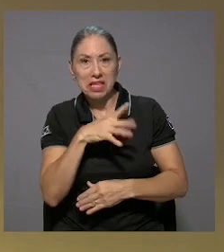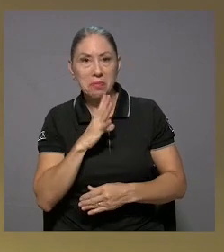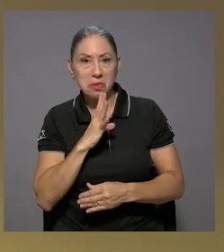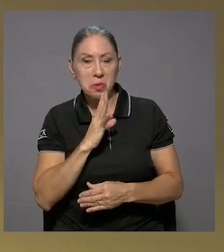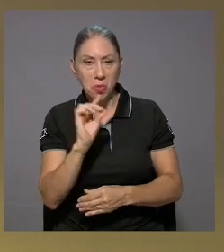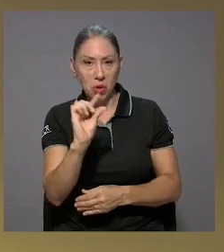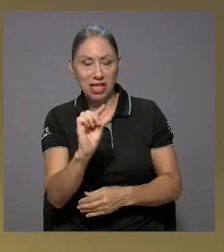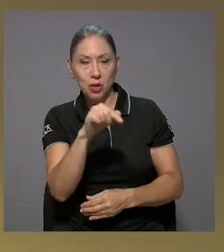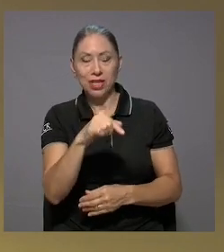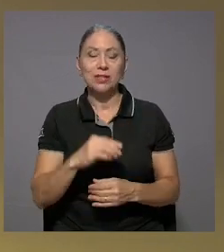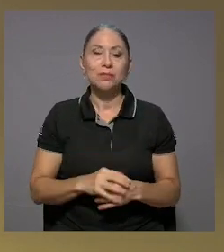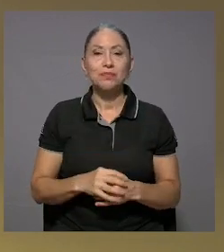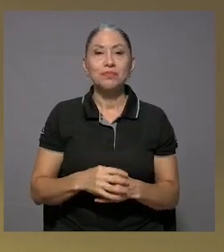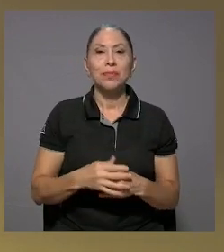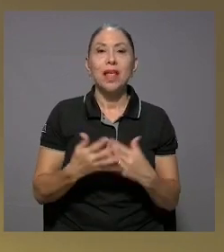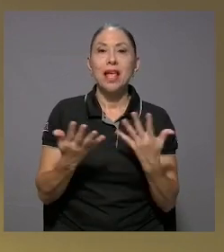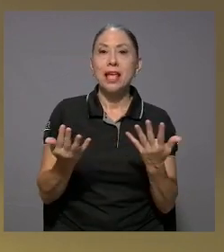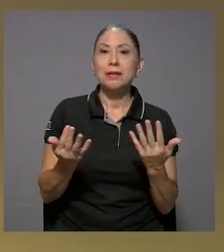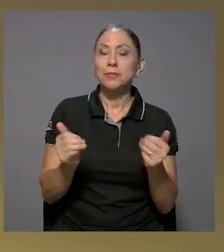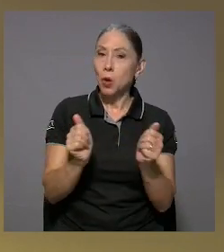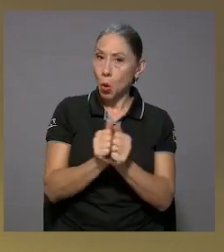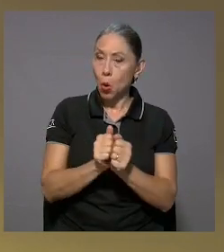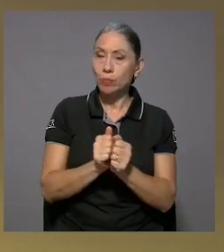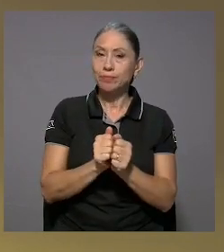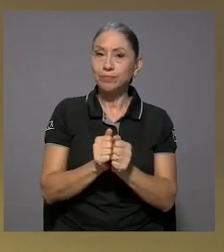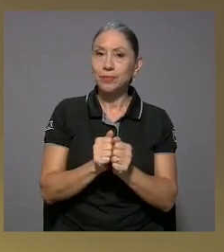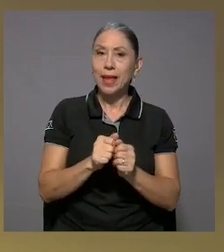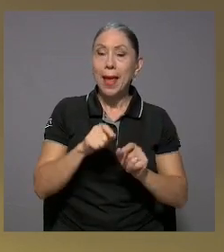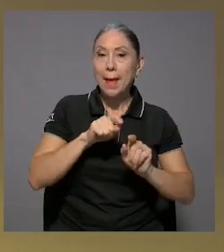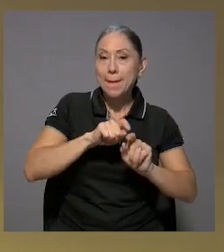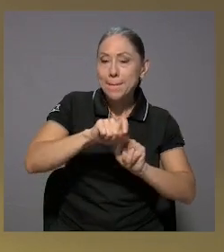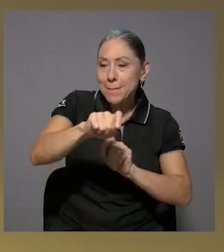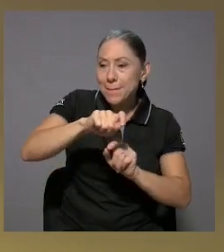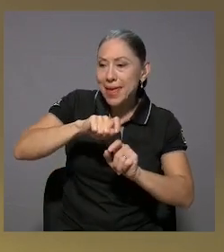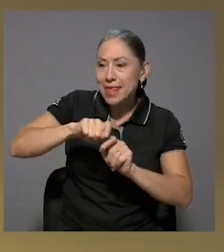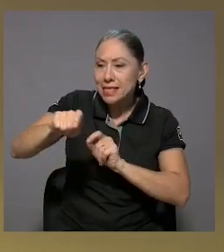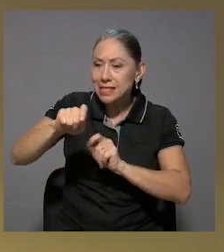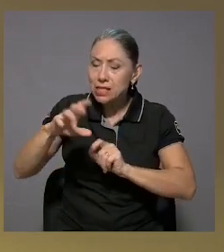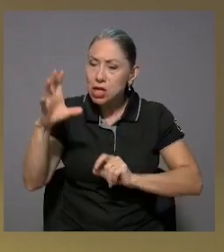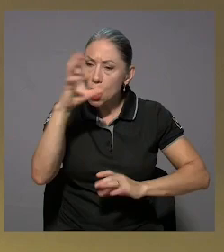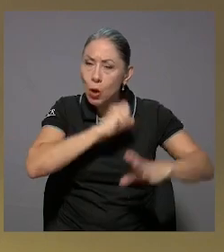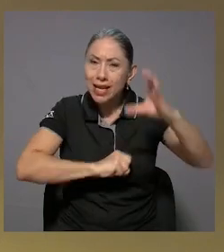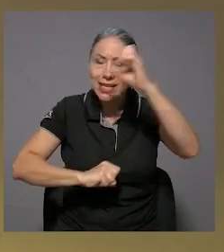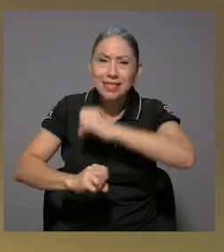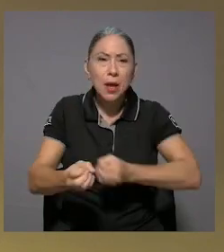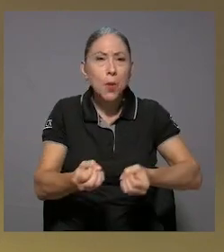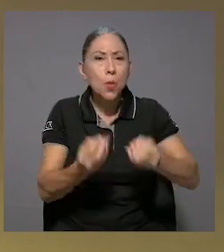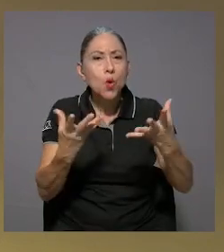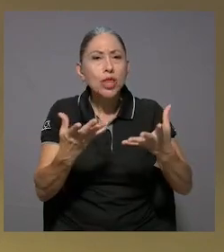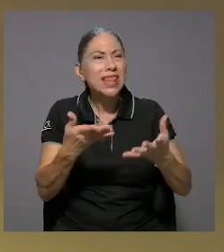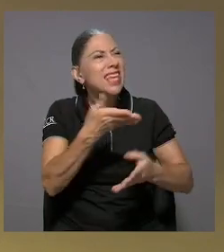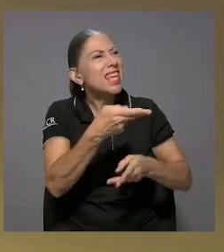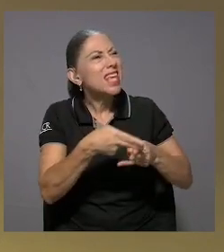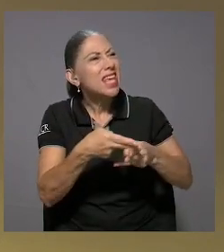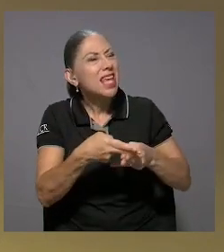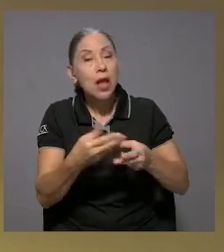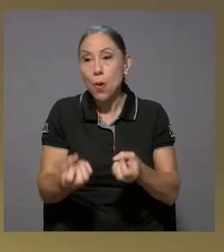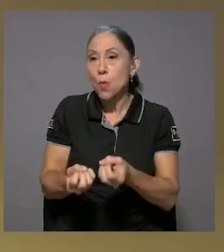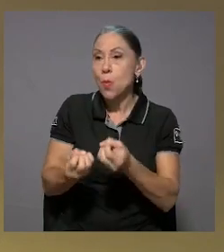eso, con las mediciones ¿qué se dice?